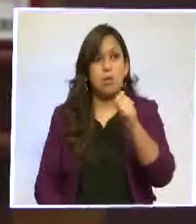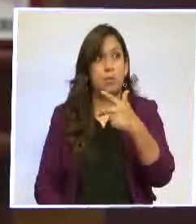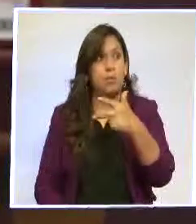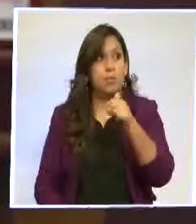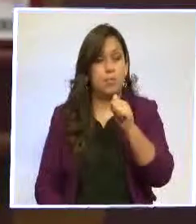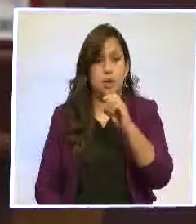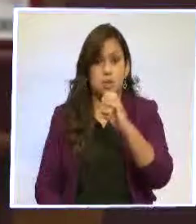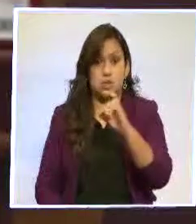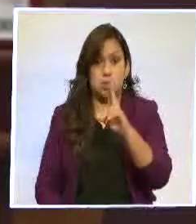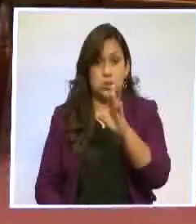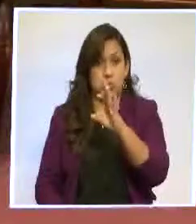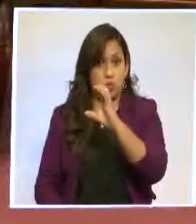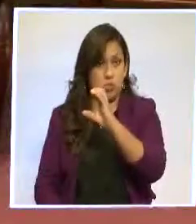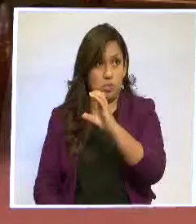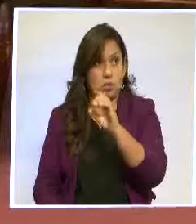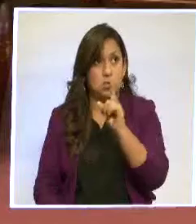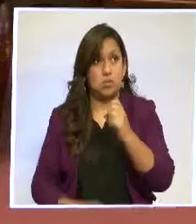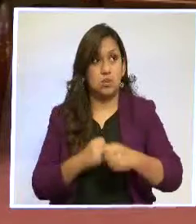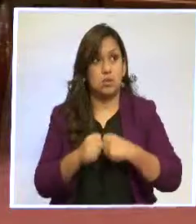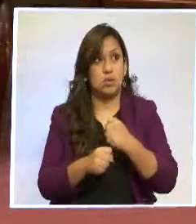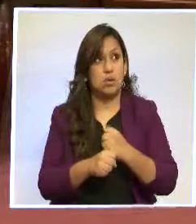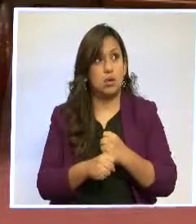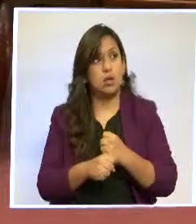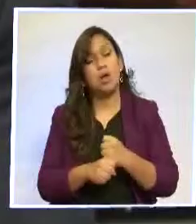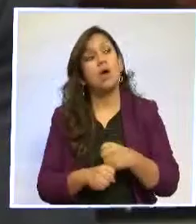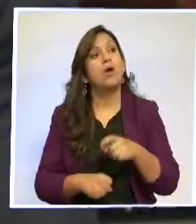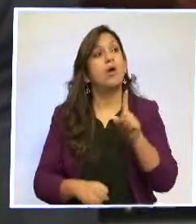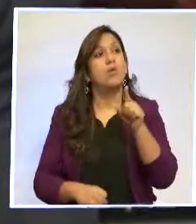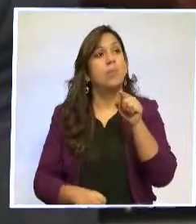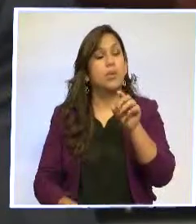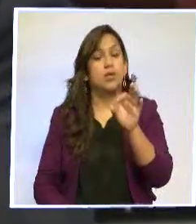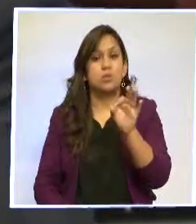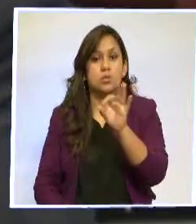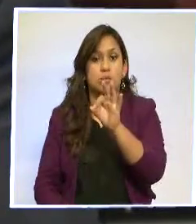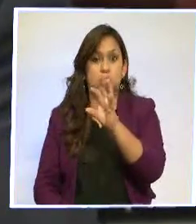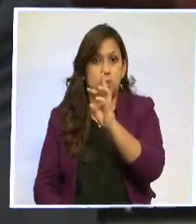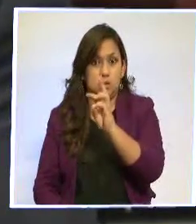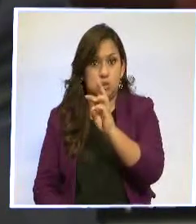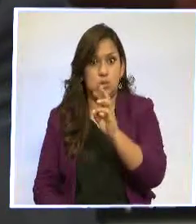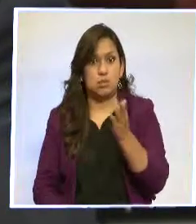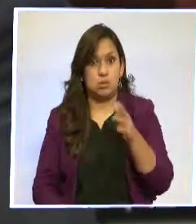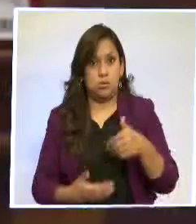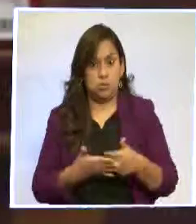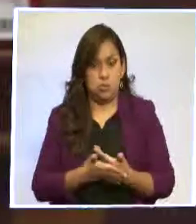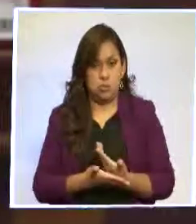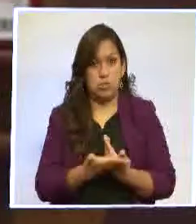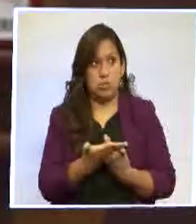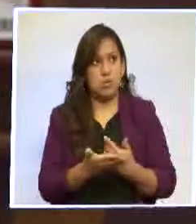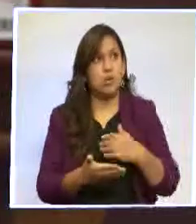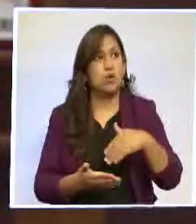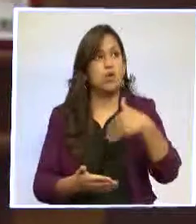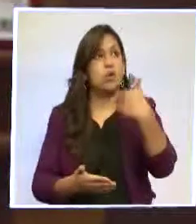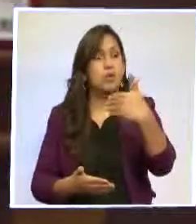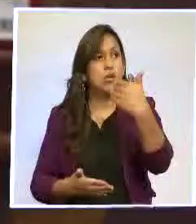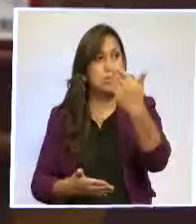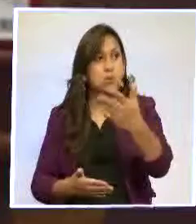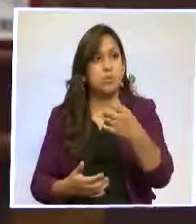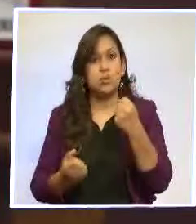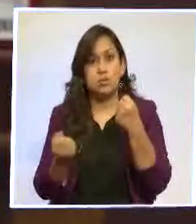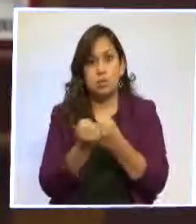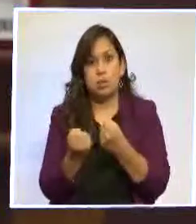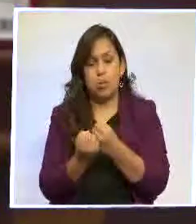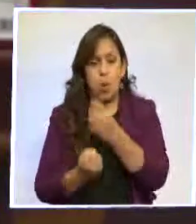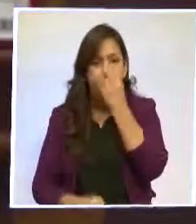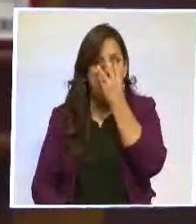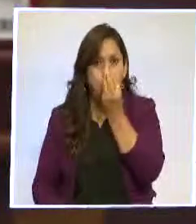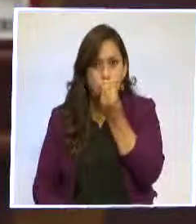participó por primera vez en elecciones en el 96 con Freddy Ehlers, si mal no recuerdo. Con Freddy Ehlers, luego tuvo lastimosamente el apoyo a Lucio